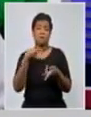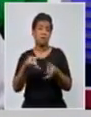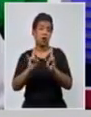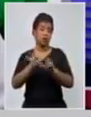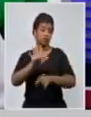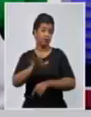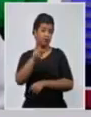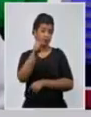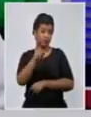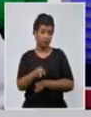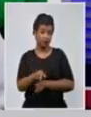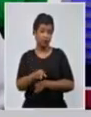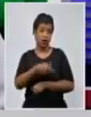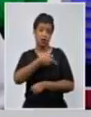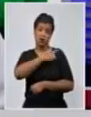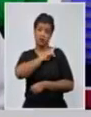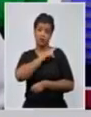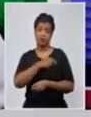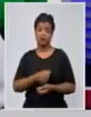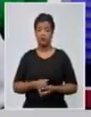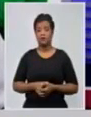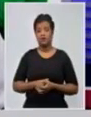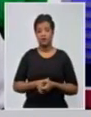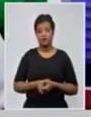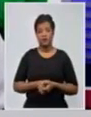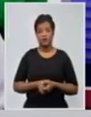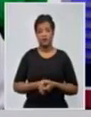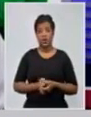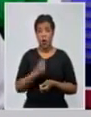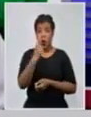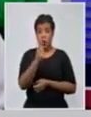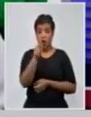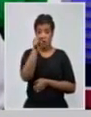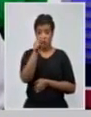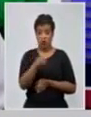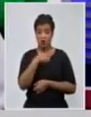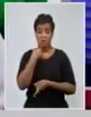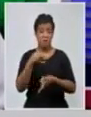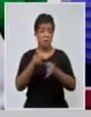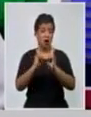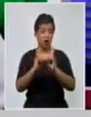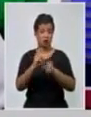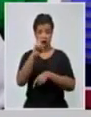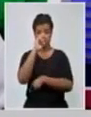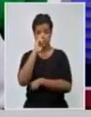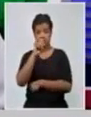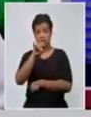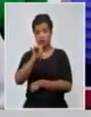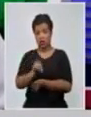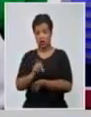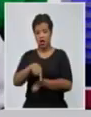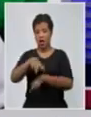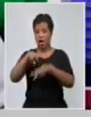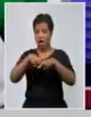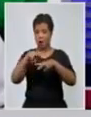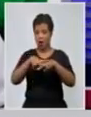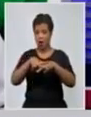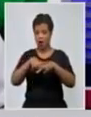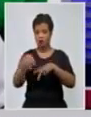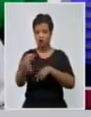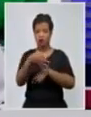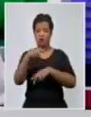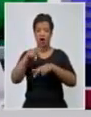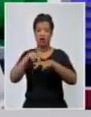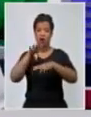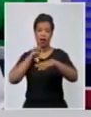fallecieron en el día de ayer. Uno es un paciente de 60 años de edad, de aquí de La Habana del